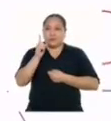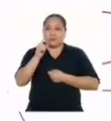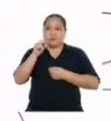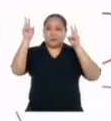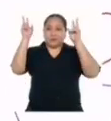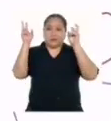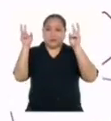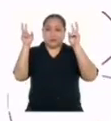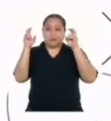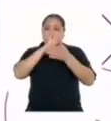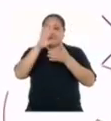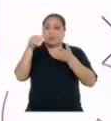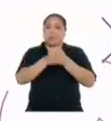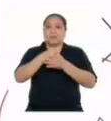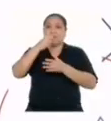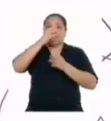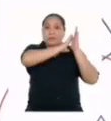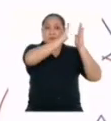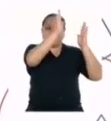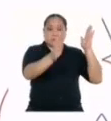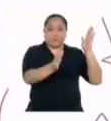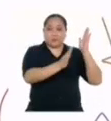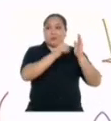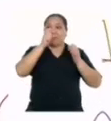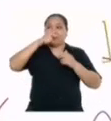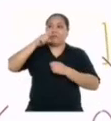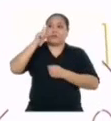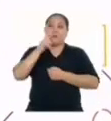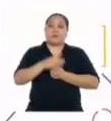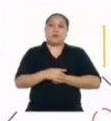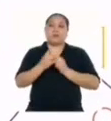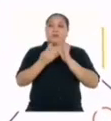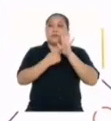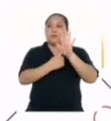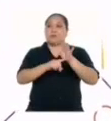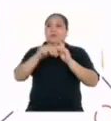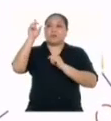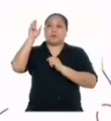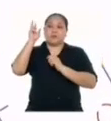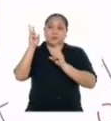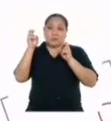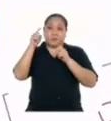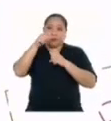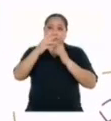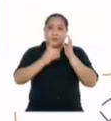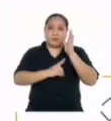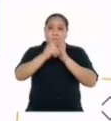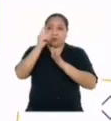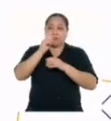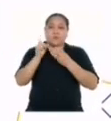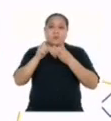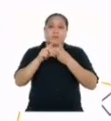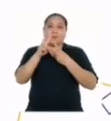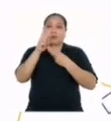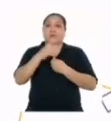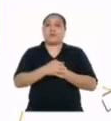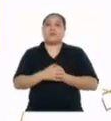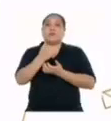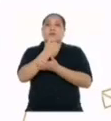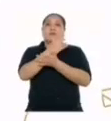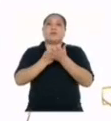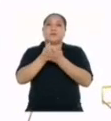1. El título. Todo mural debe contar con uno. Donde se presenta el tema que se va a desarrollar. 2.